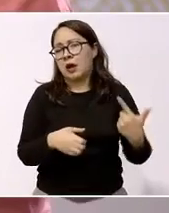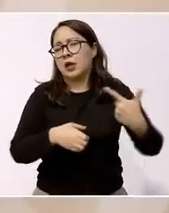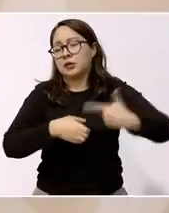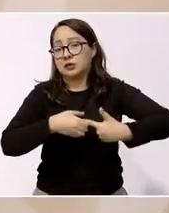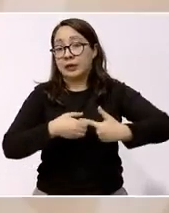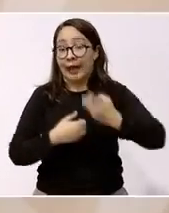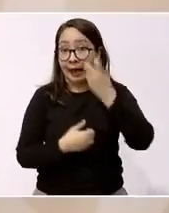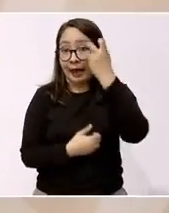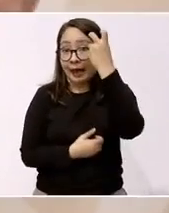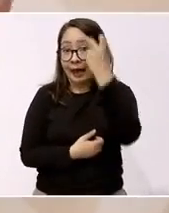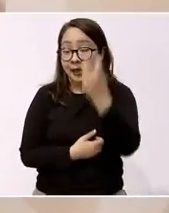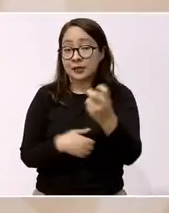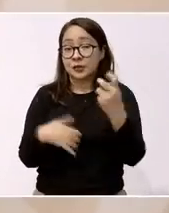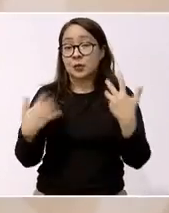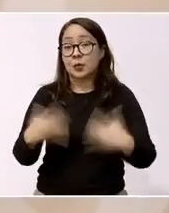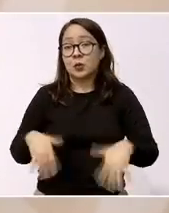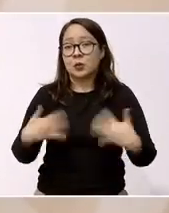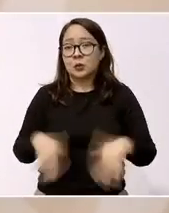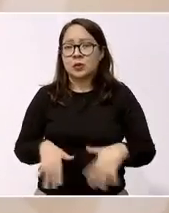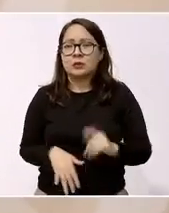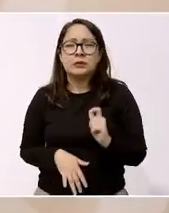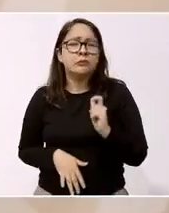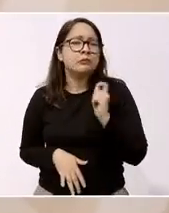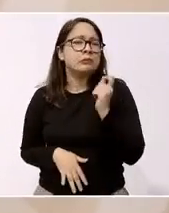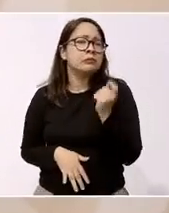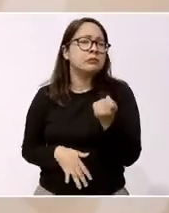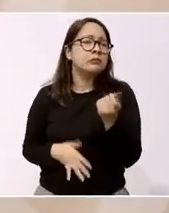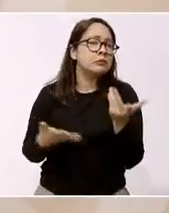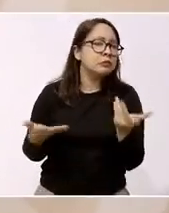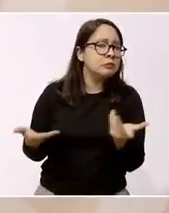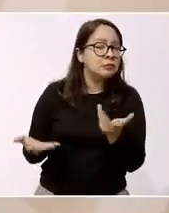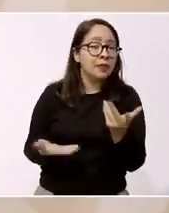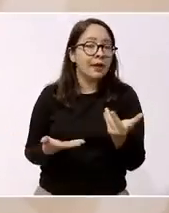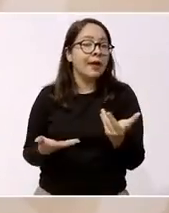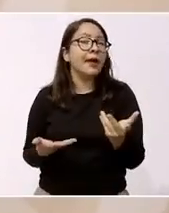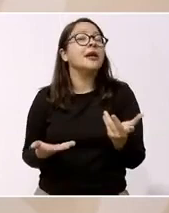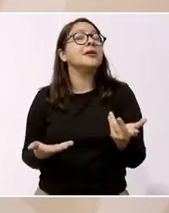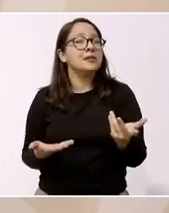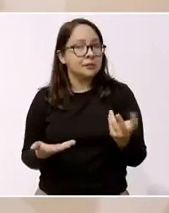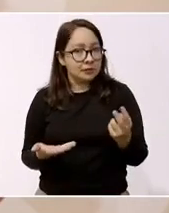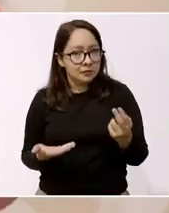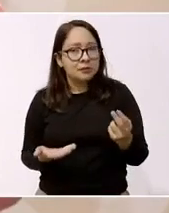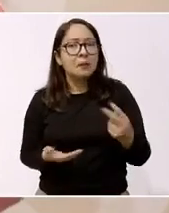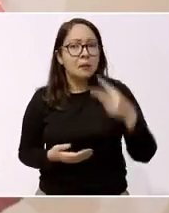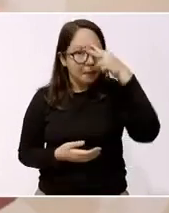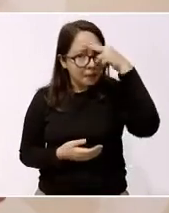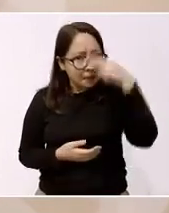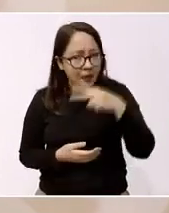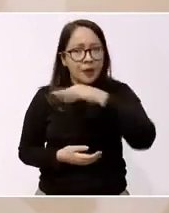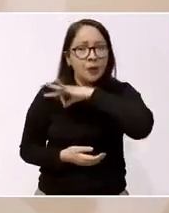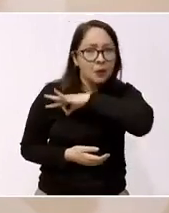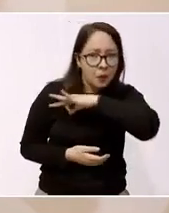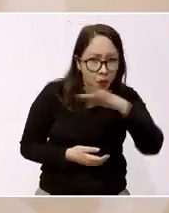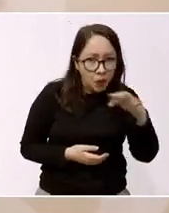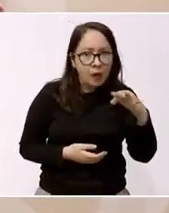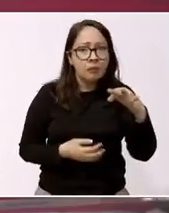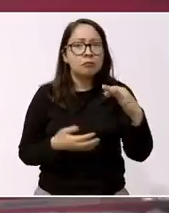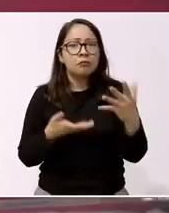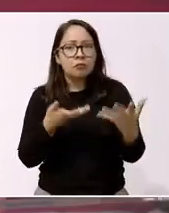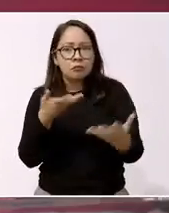y esto pues nos significa que podemos mantener